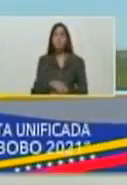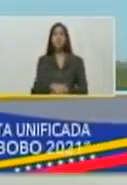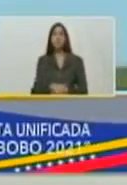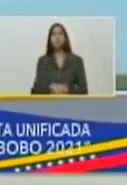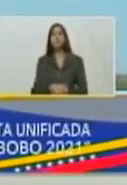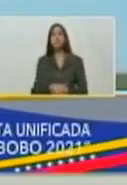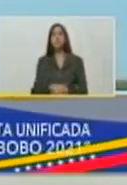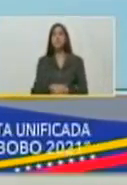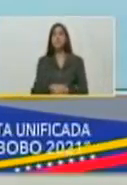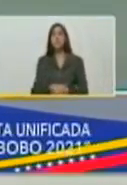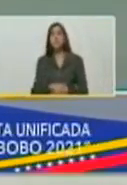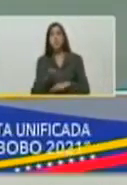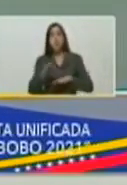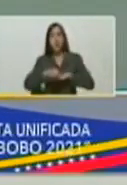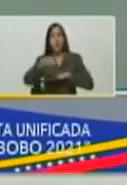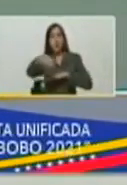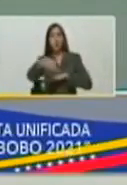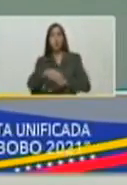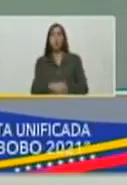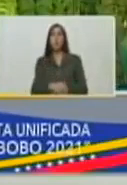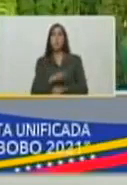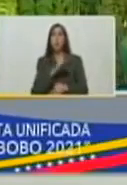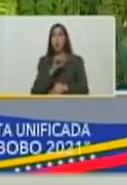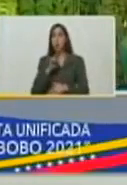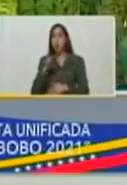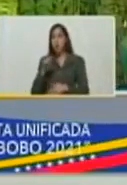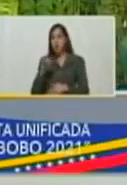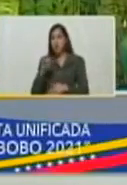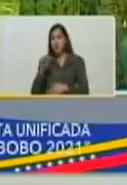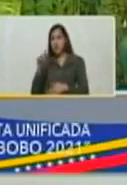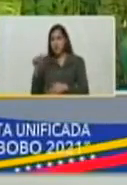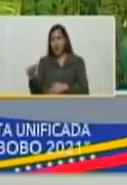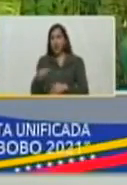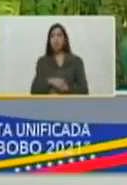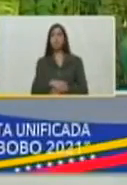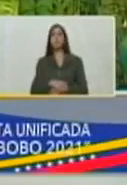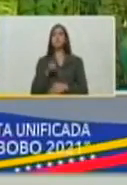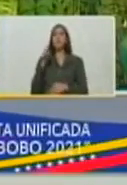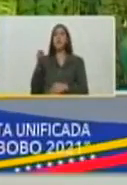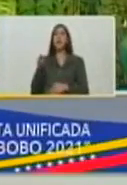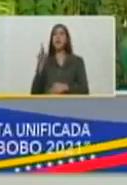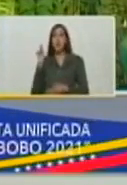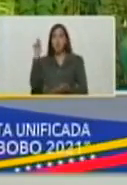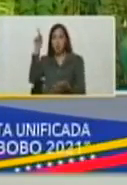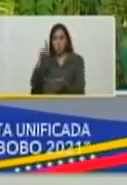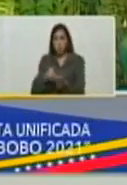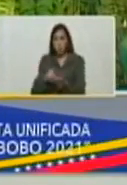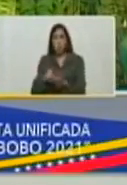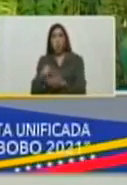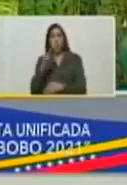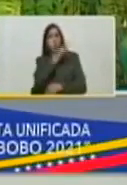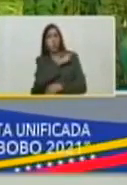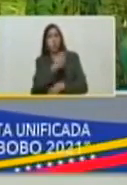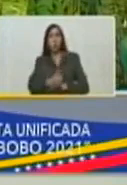en el municipio Bautista Urbaneja. Allá se encuentra el general en